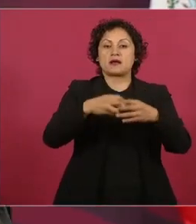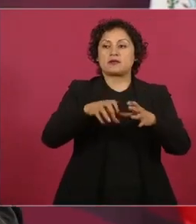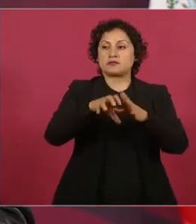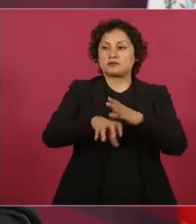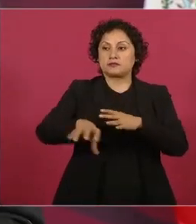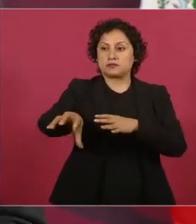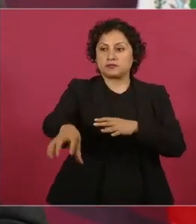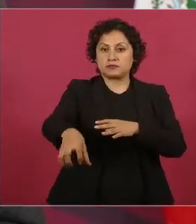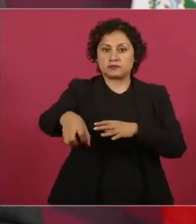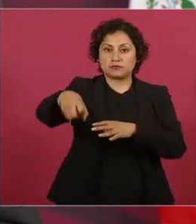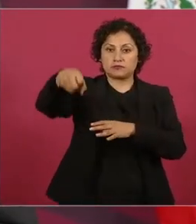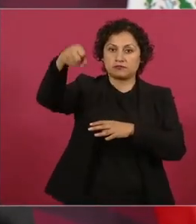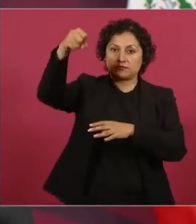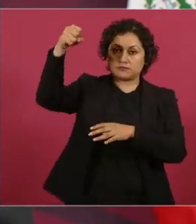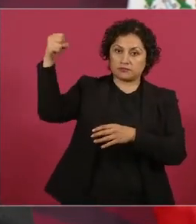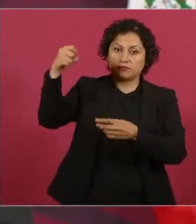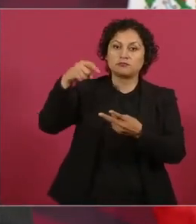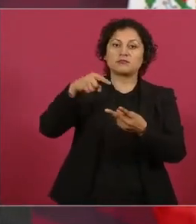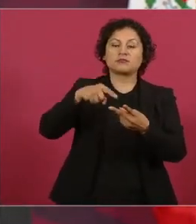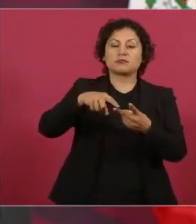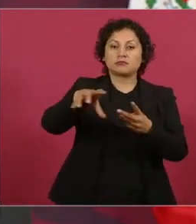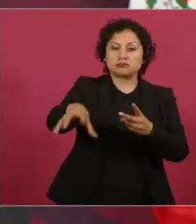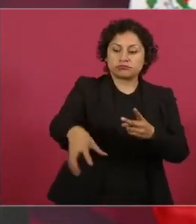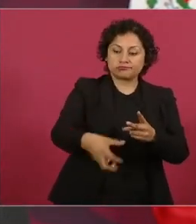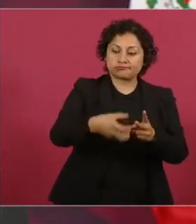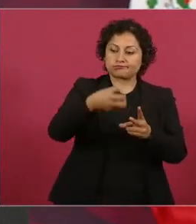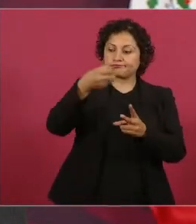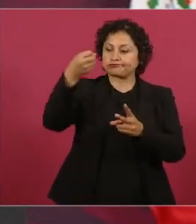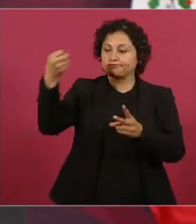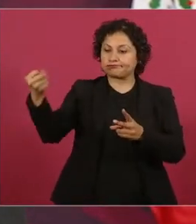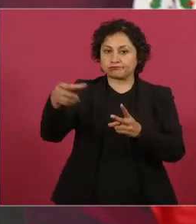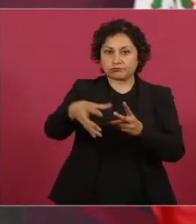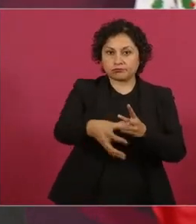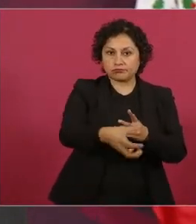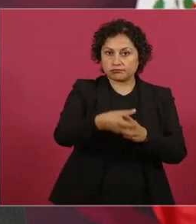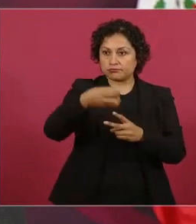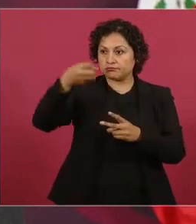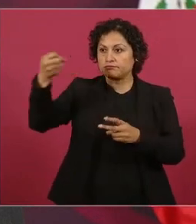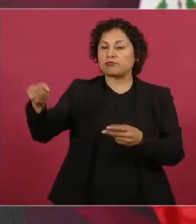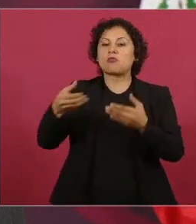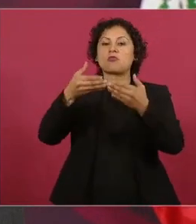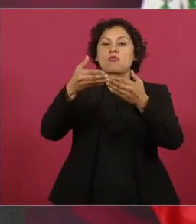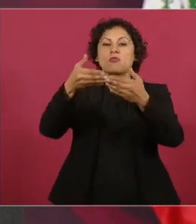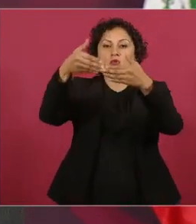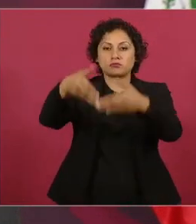grúas, para ir sacando embarcaciones.